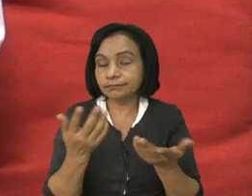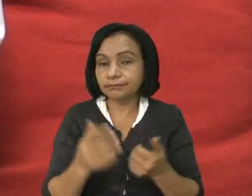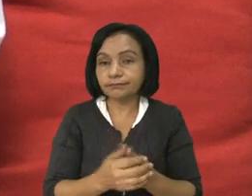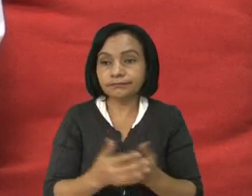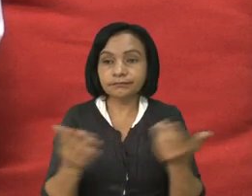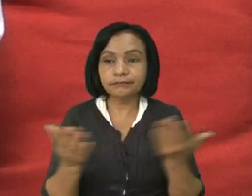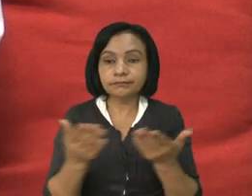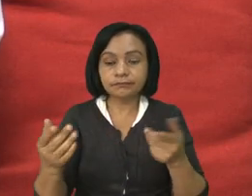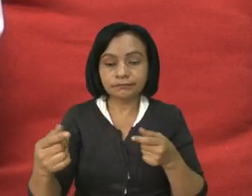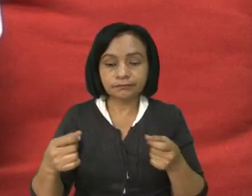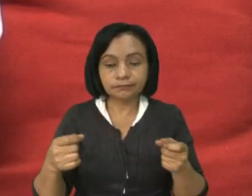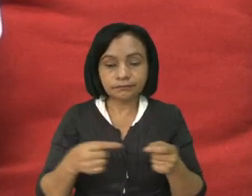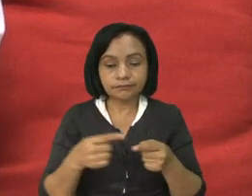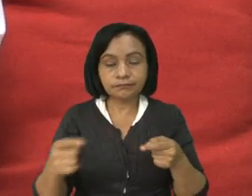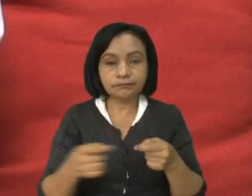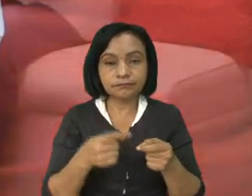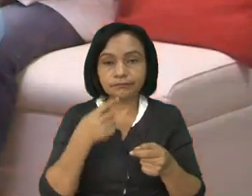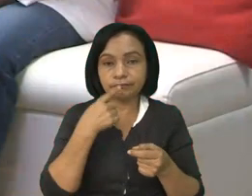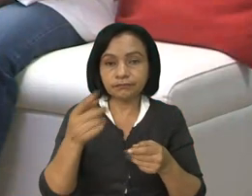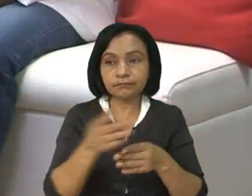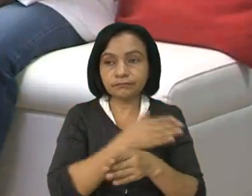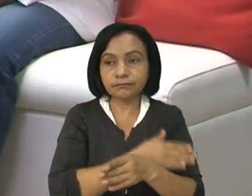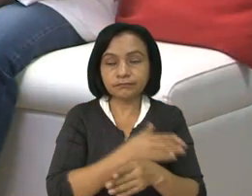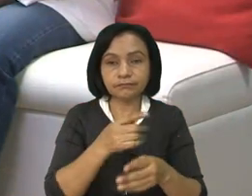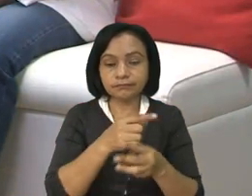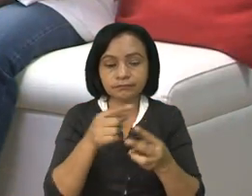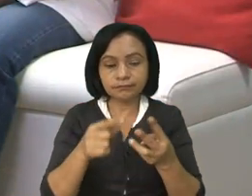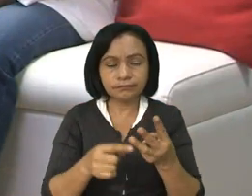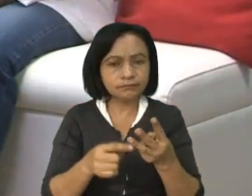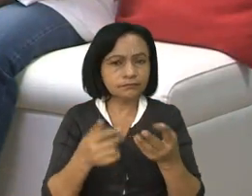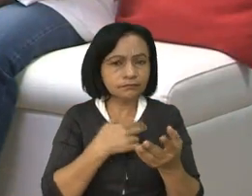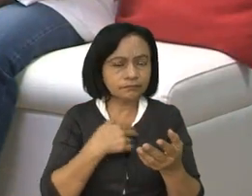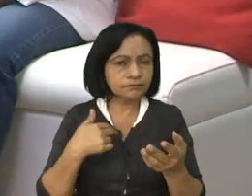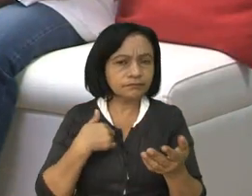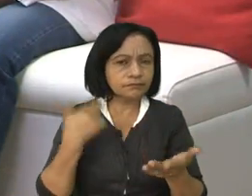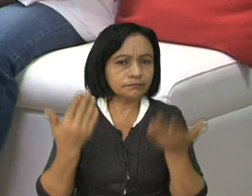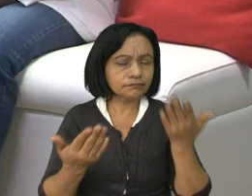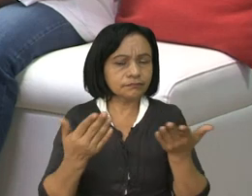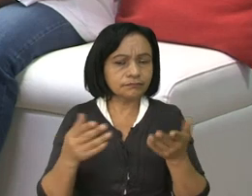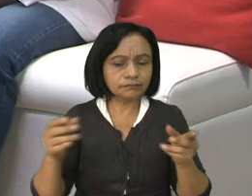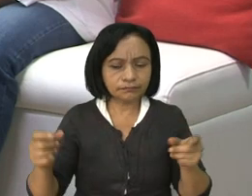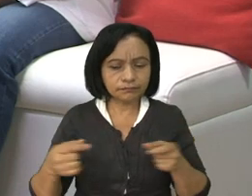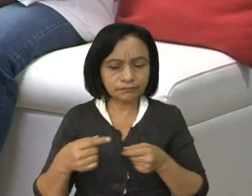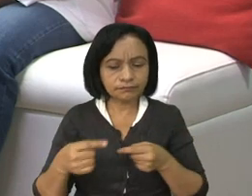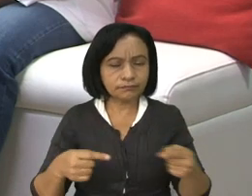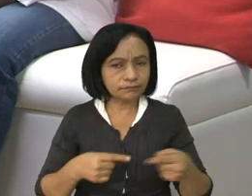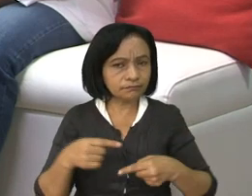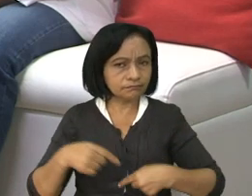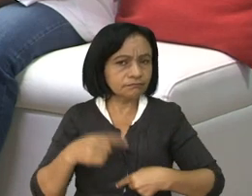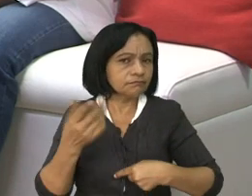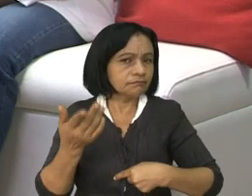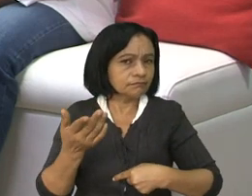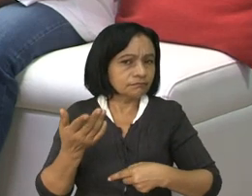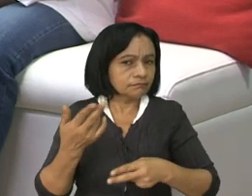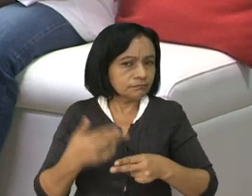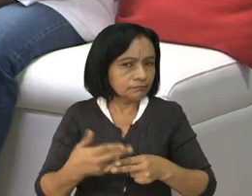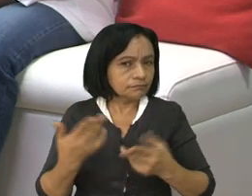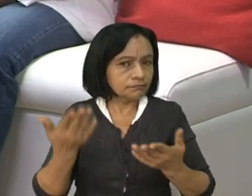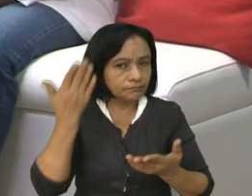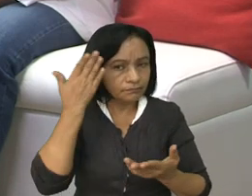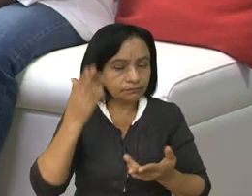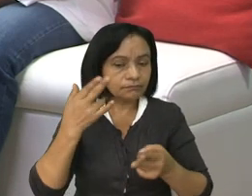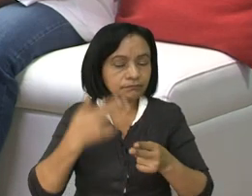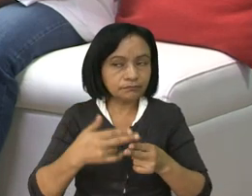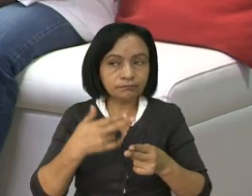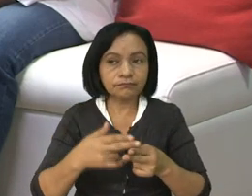¿Cómo desparasitarse, doctor? Yo le decía, hay una trilogía, pero usted me dice que eso depende del tipo de parásito. Obviamente que para saber los